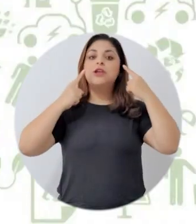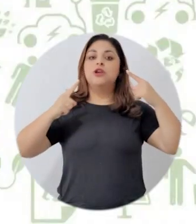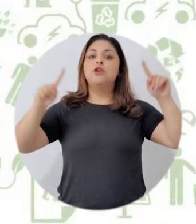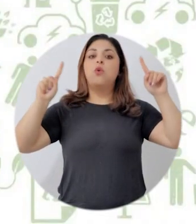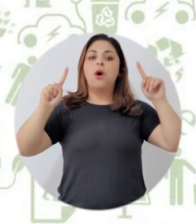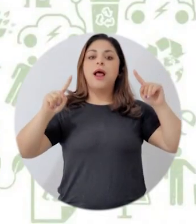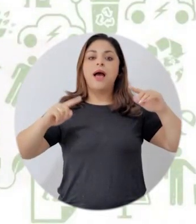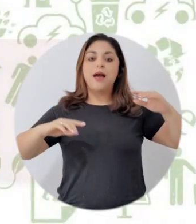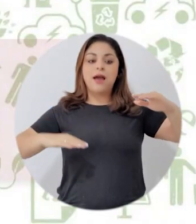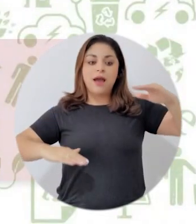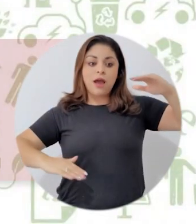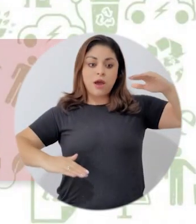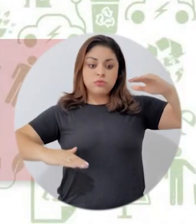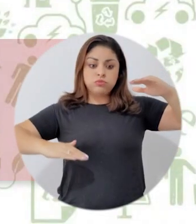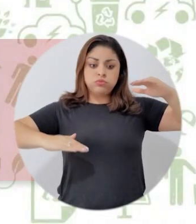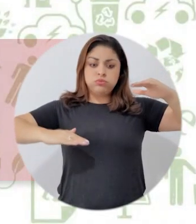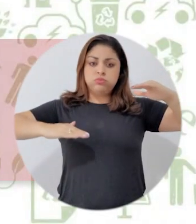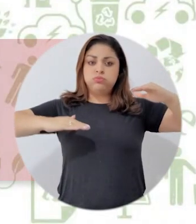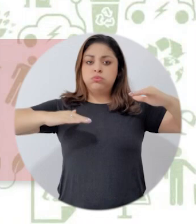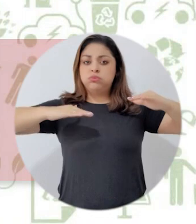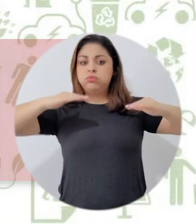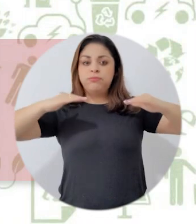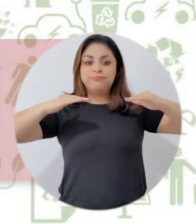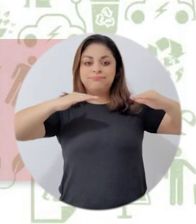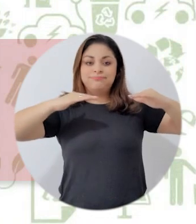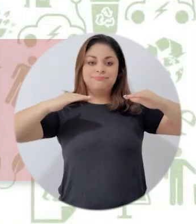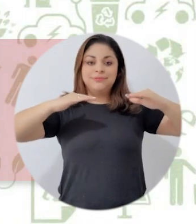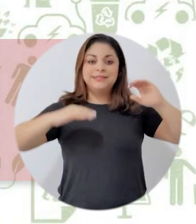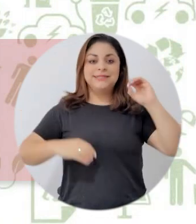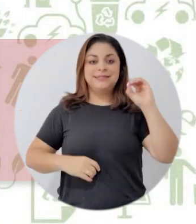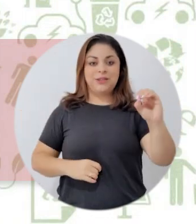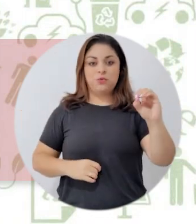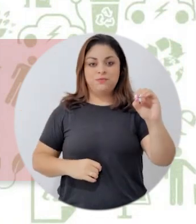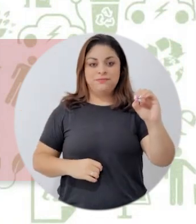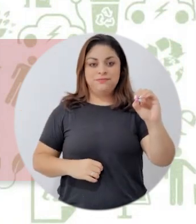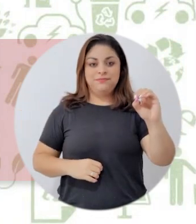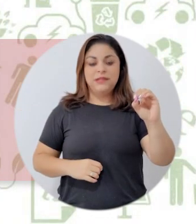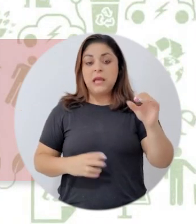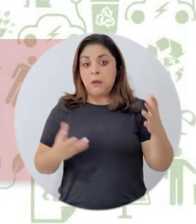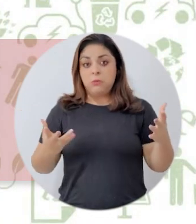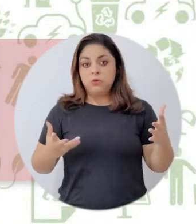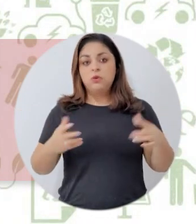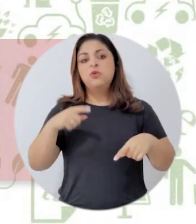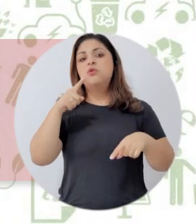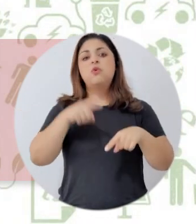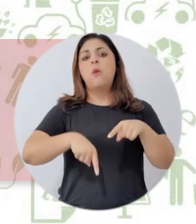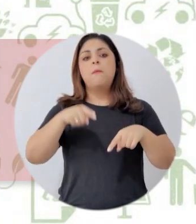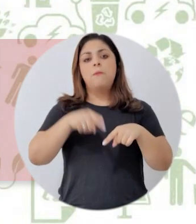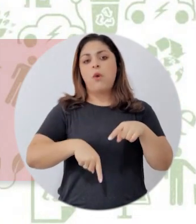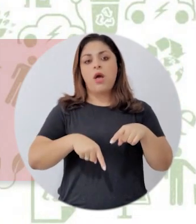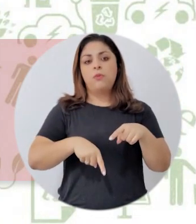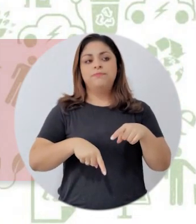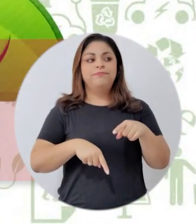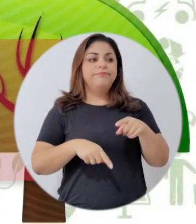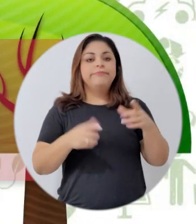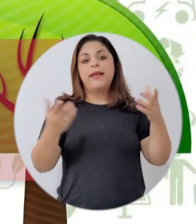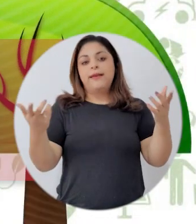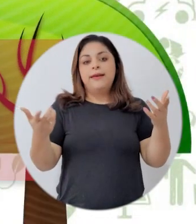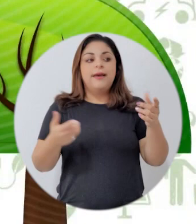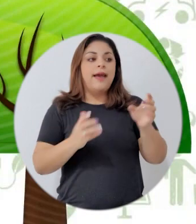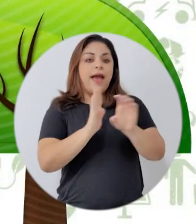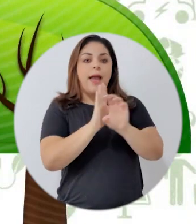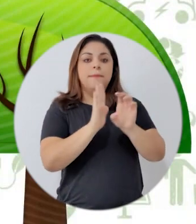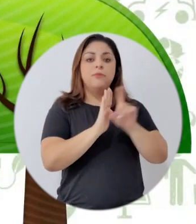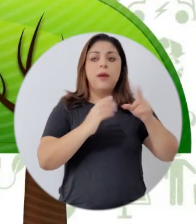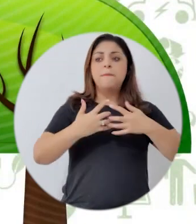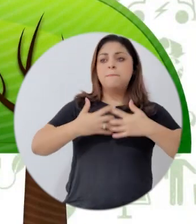tener un equilibrio cero. No podemos esperar que una empresa, un país, una operación diga, no quiero crecer, no quiero